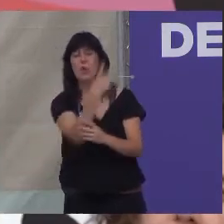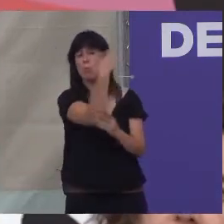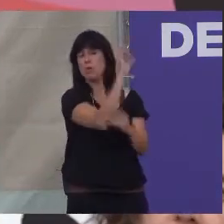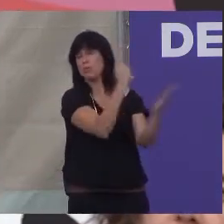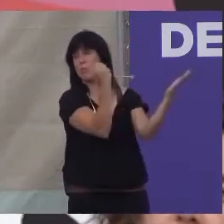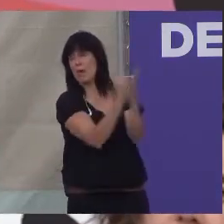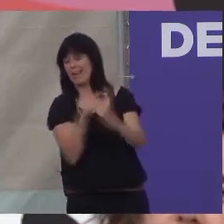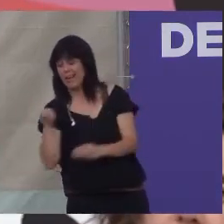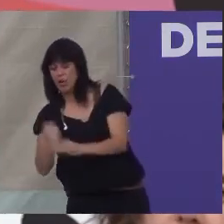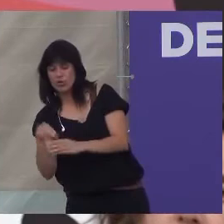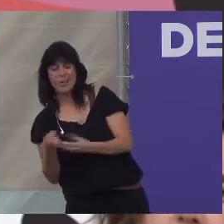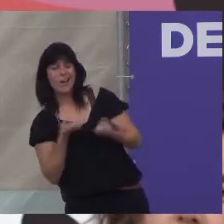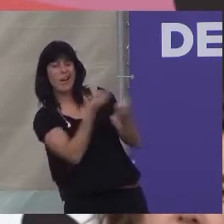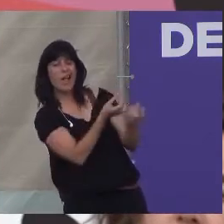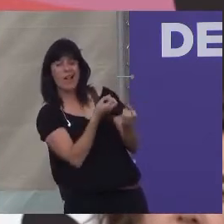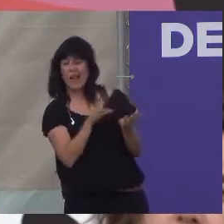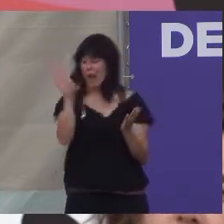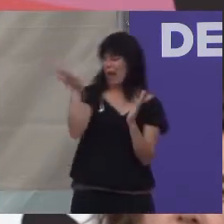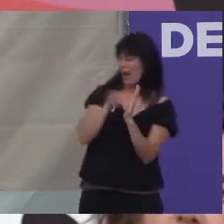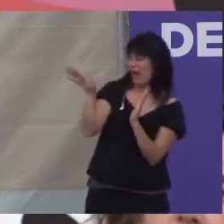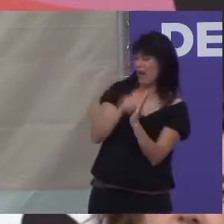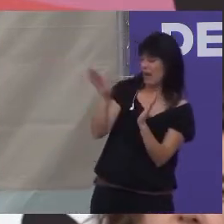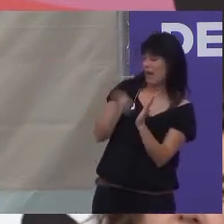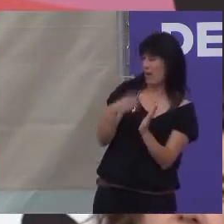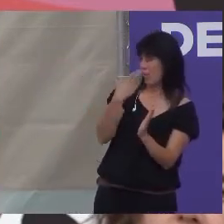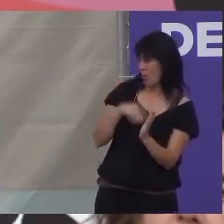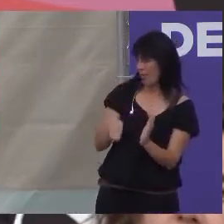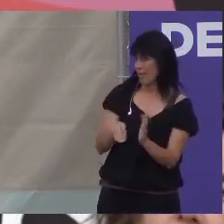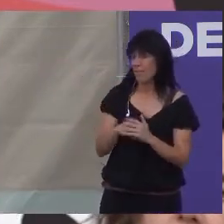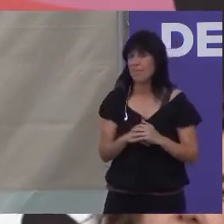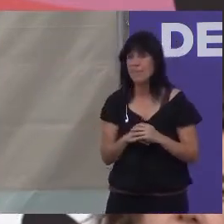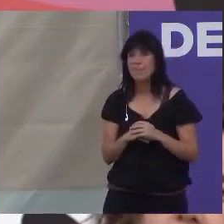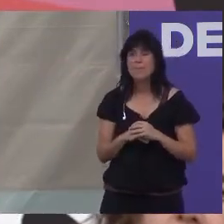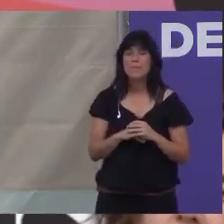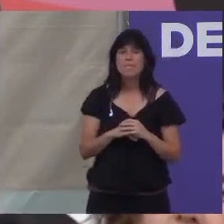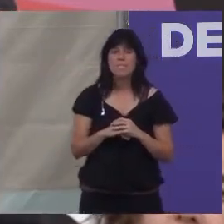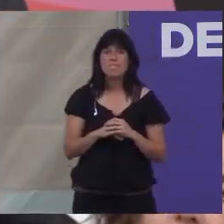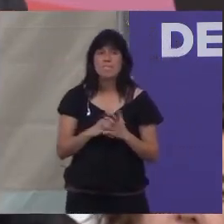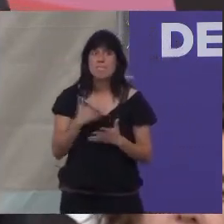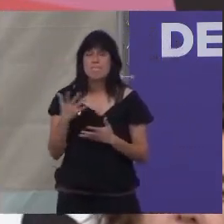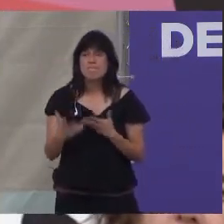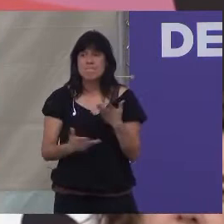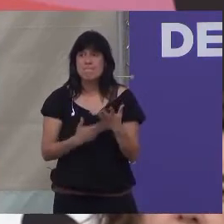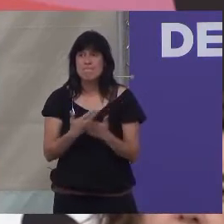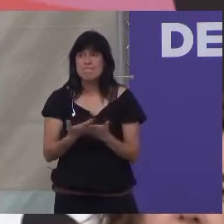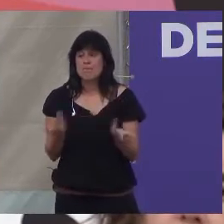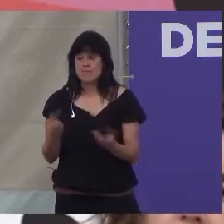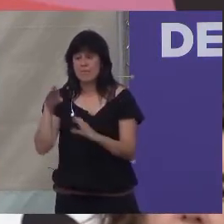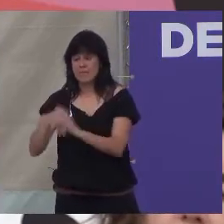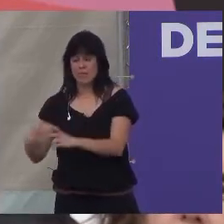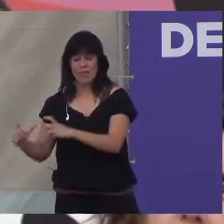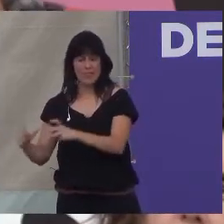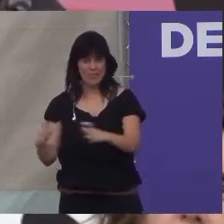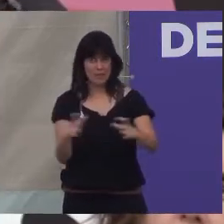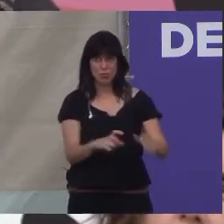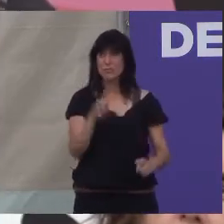de momento. En los círculos también es